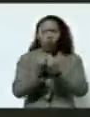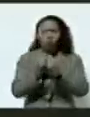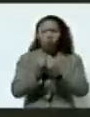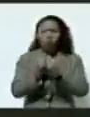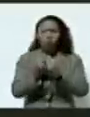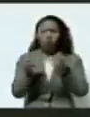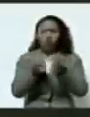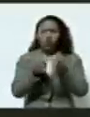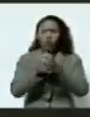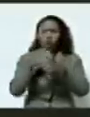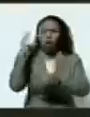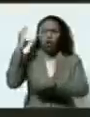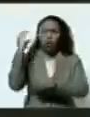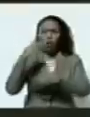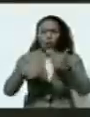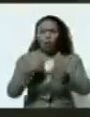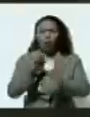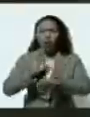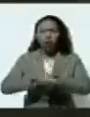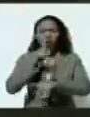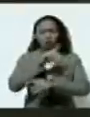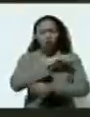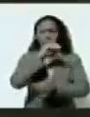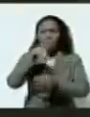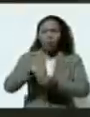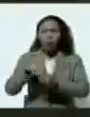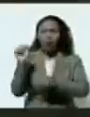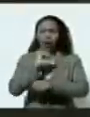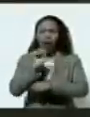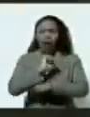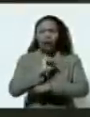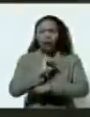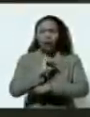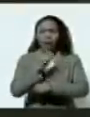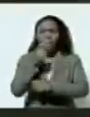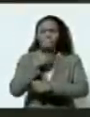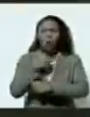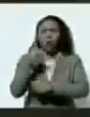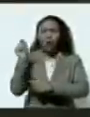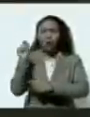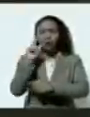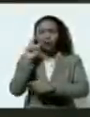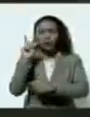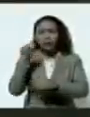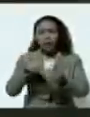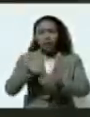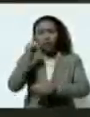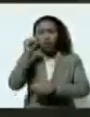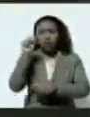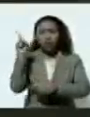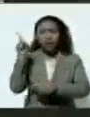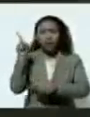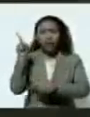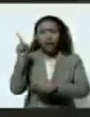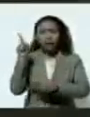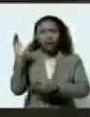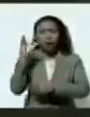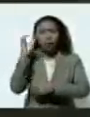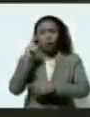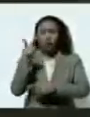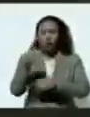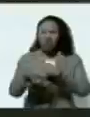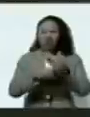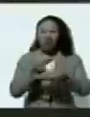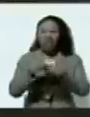rastrojos? Mira, ¿por qué te montaste en el carro de Patrón Pobre, connotado narcotraficante del norte de Santander? Y ahora, mira, ¿qué hacías